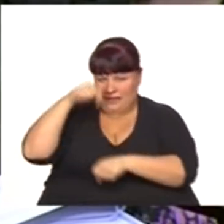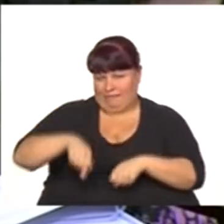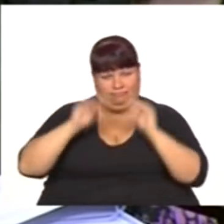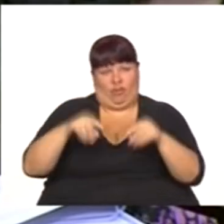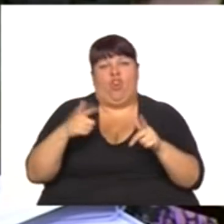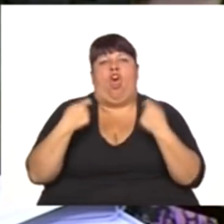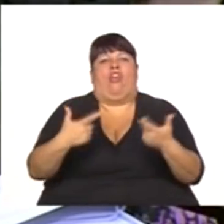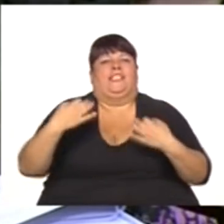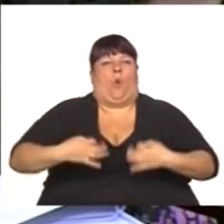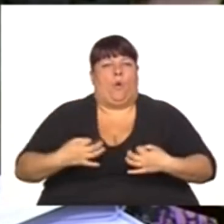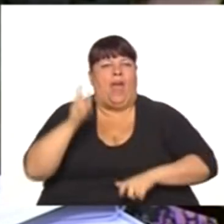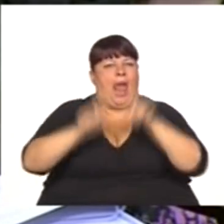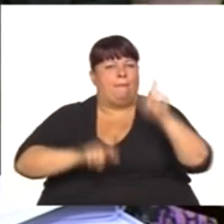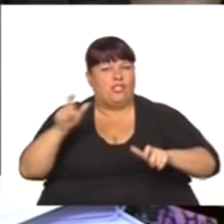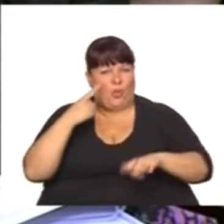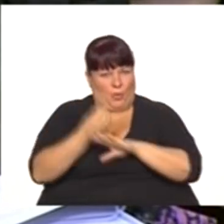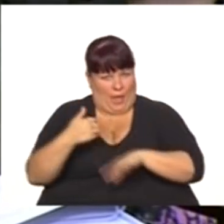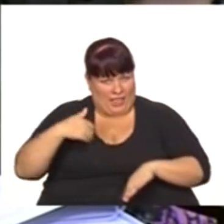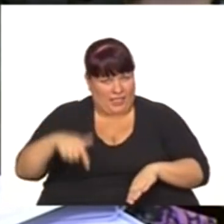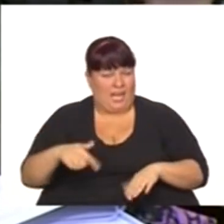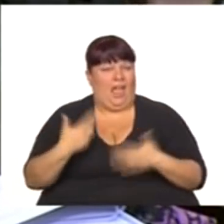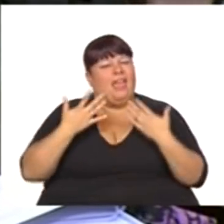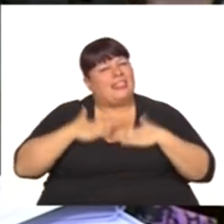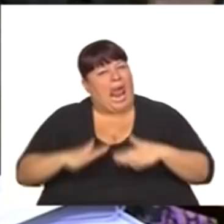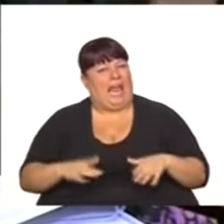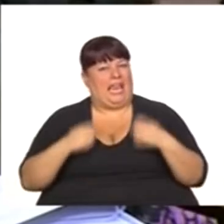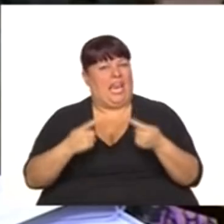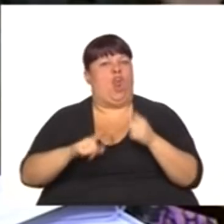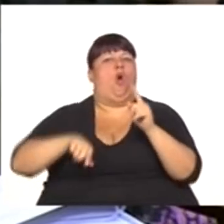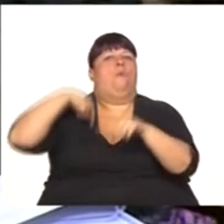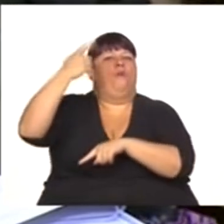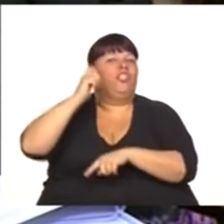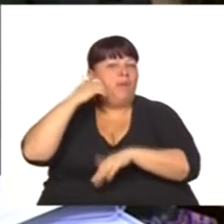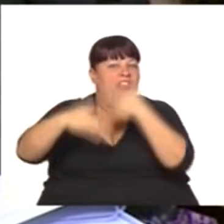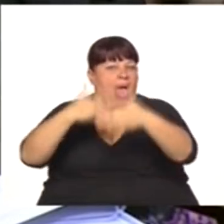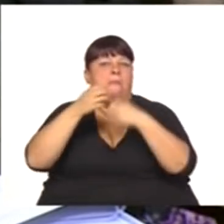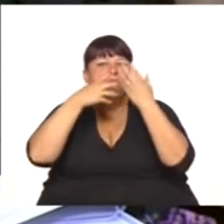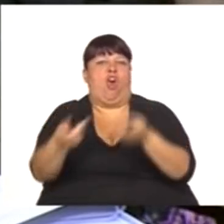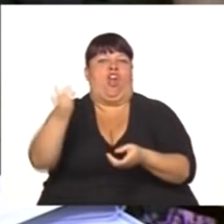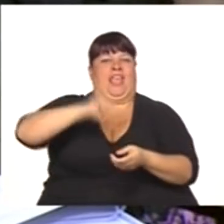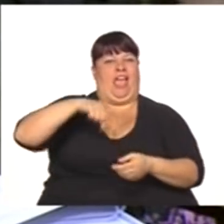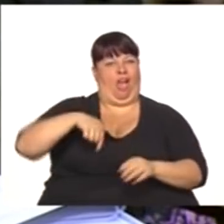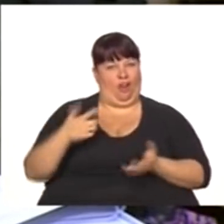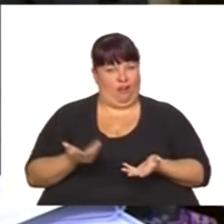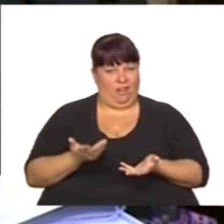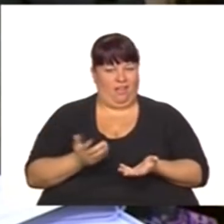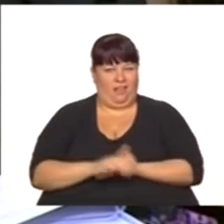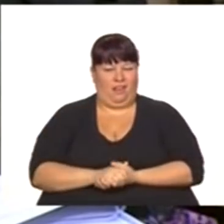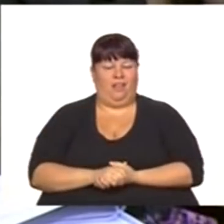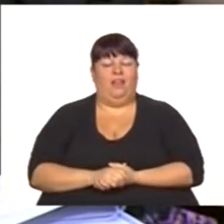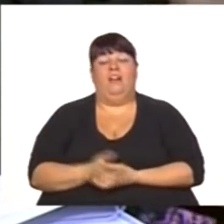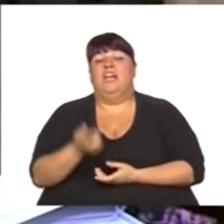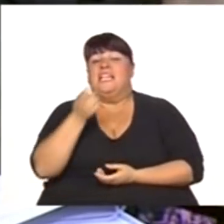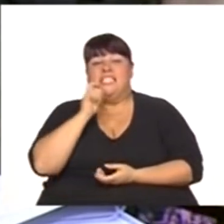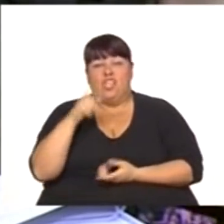poder asegurarles a nuestros ciudadanos la simple tranquilidad de que la siguiente generación va a estar mejor que la actual.